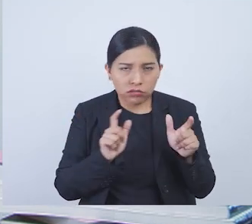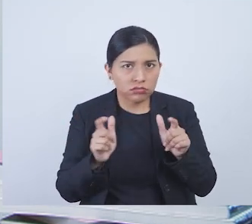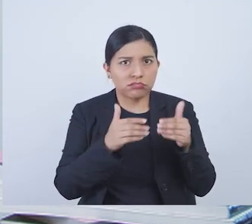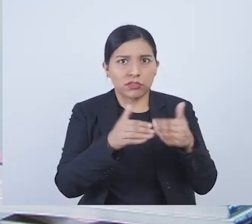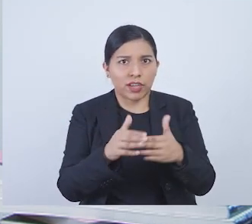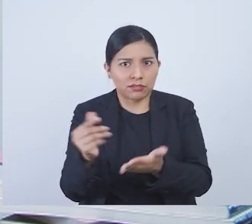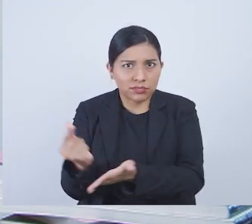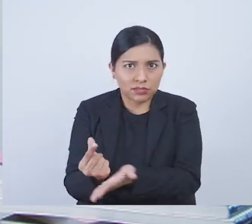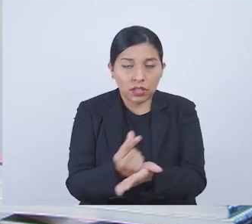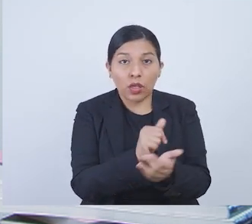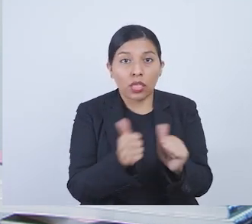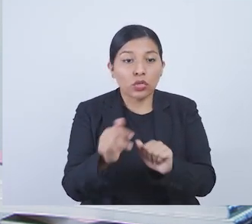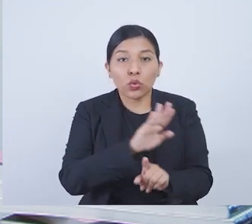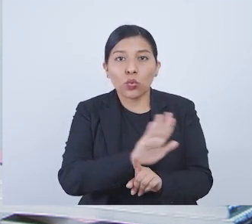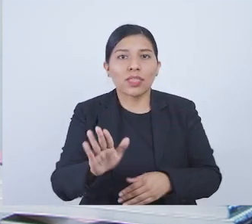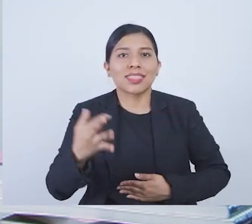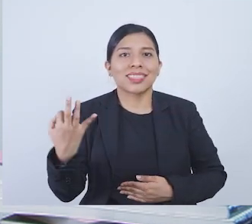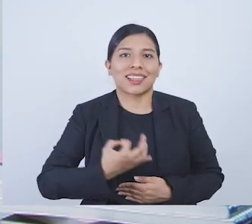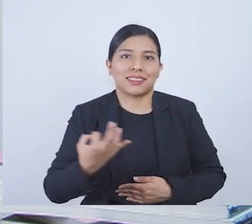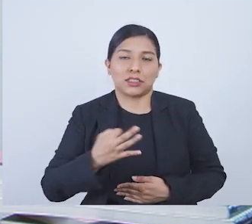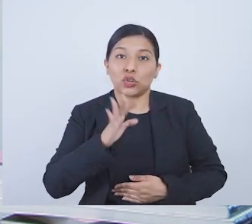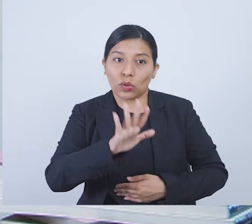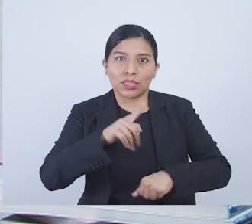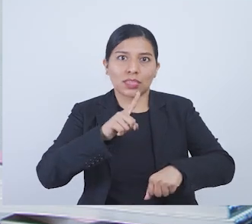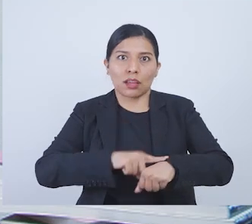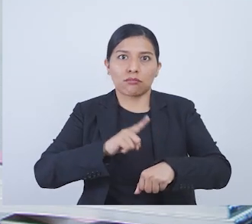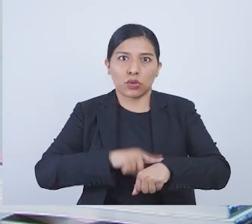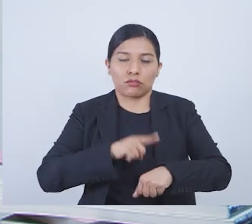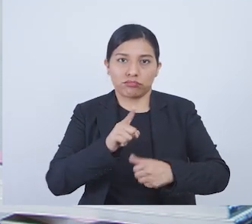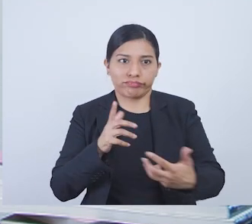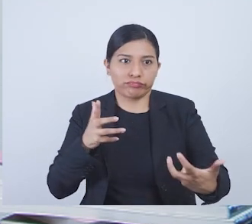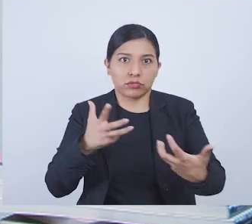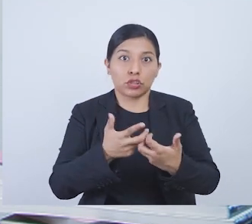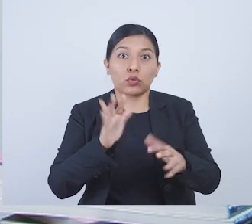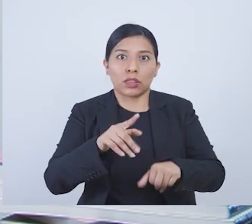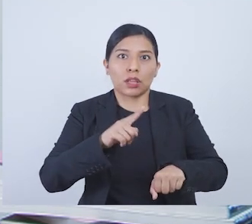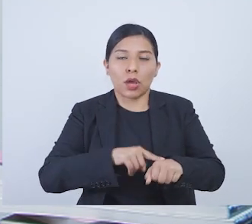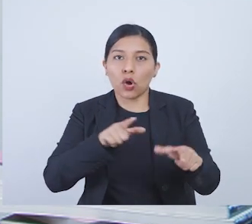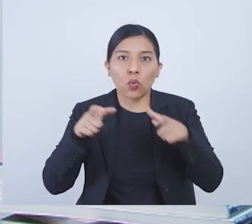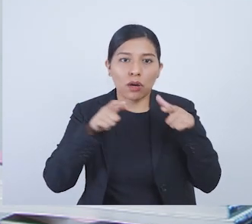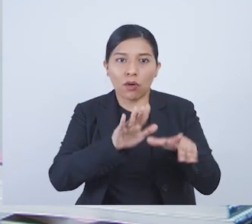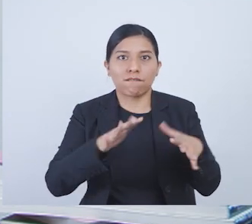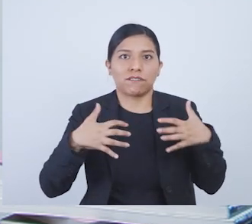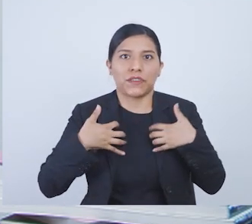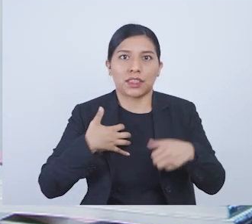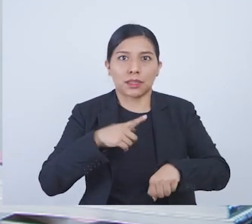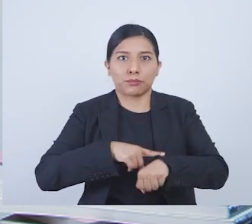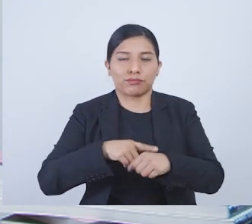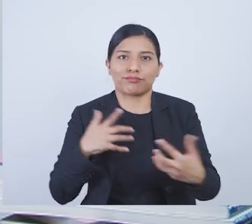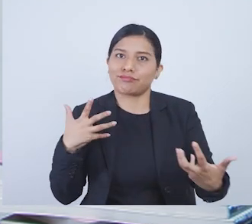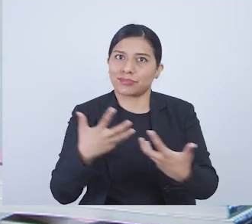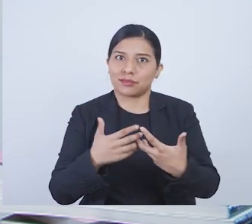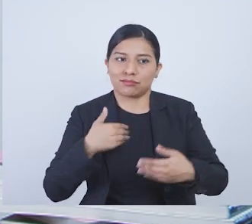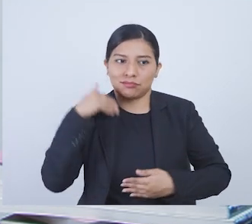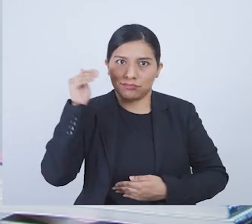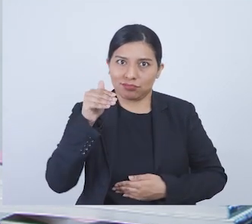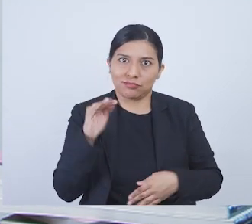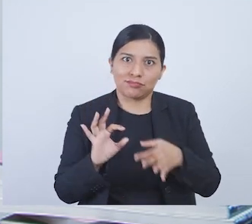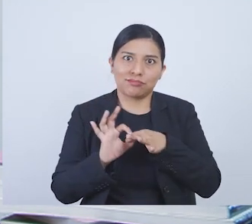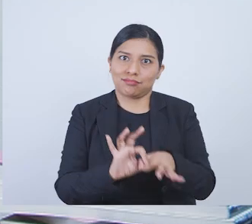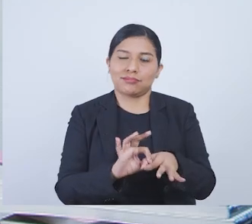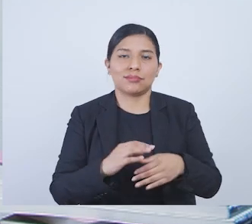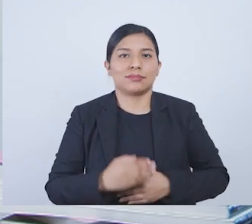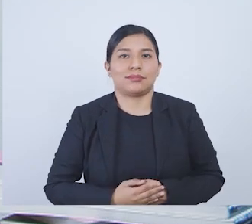es acorde a las necesidades que él está enfrentando y a sus capacidades en ese momento de su vida. Y esa debe ser la